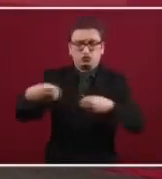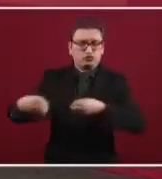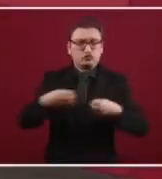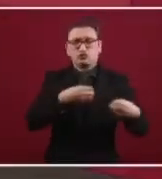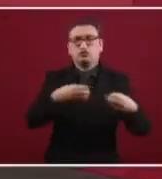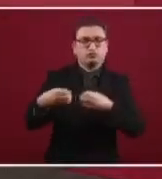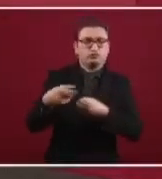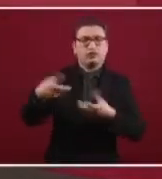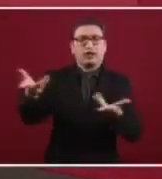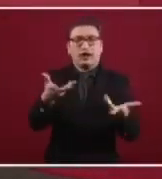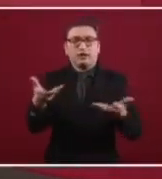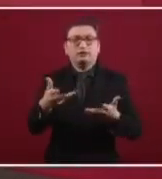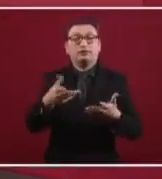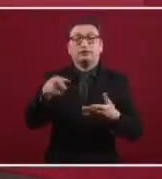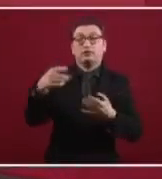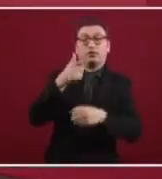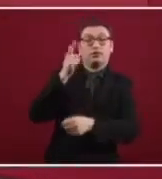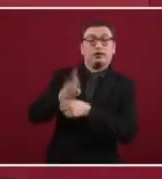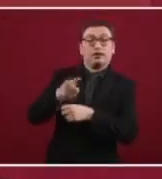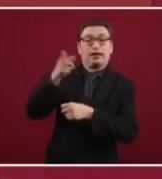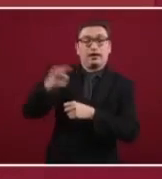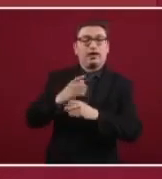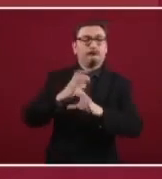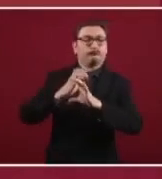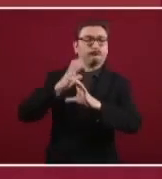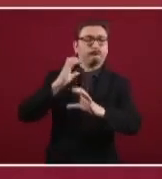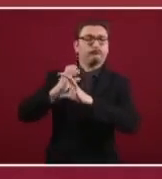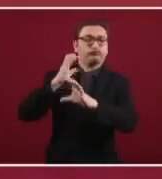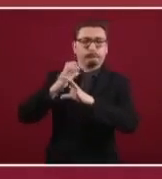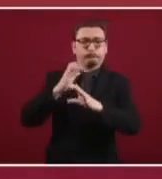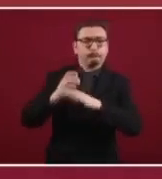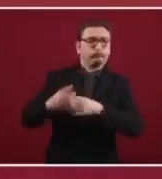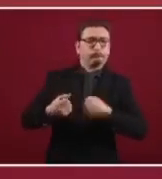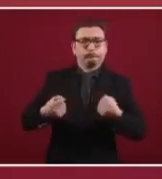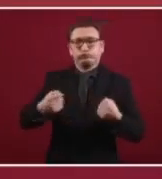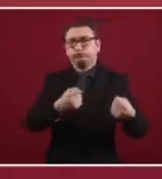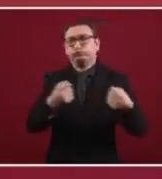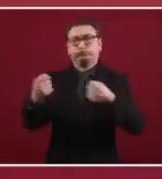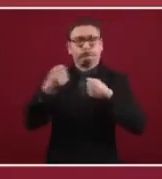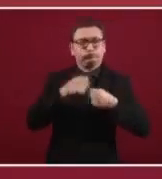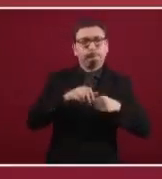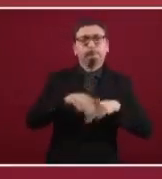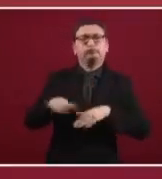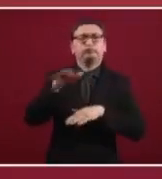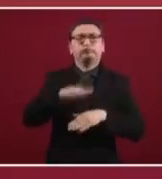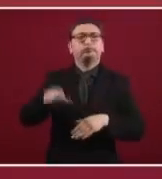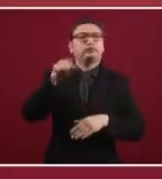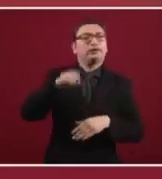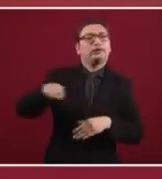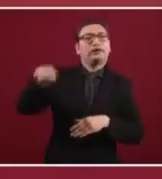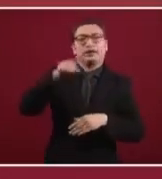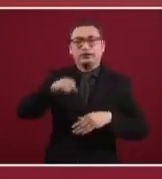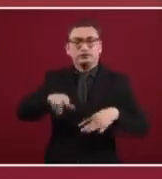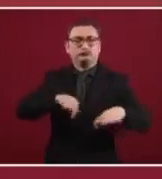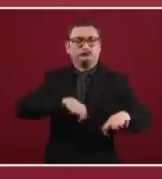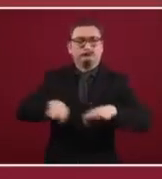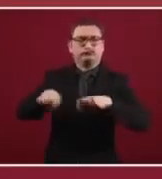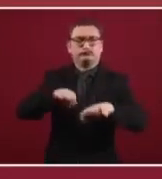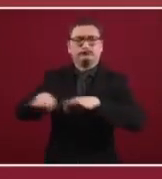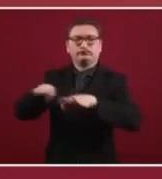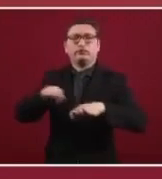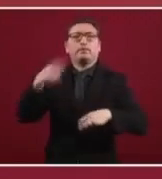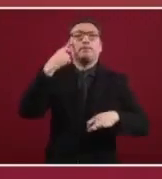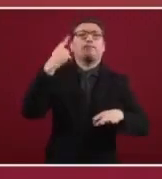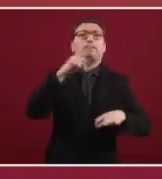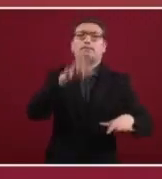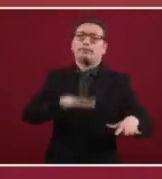de muchos camiones de volteos. Se está trabajando en todo lo que es el relleno del